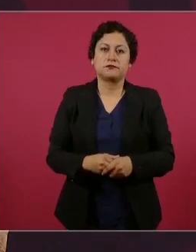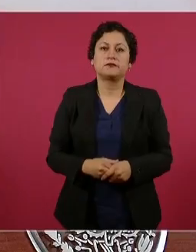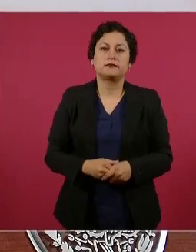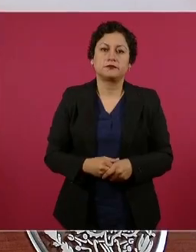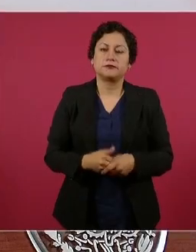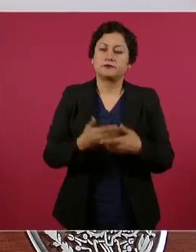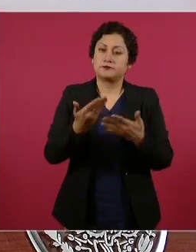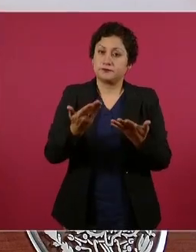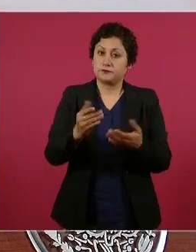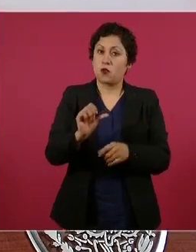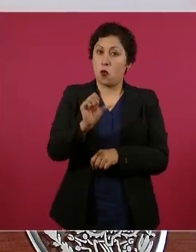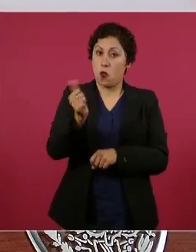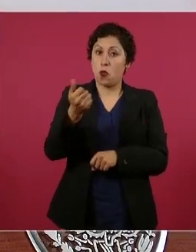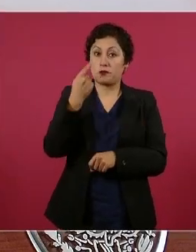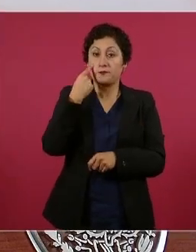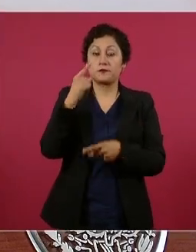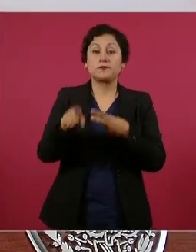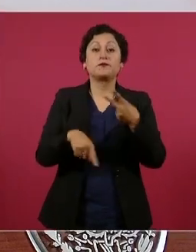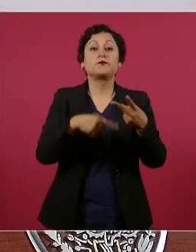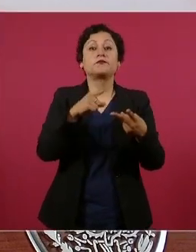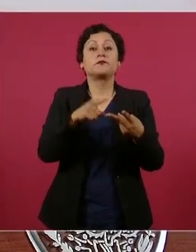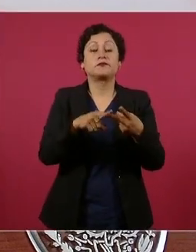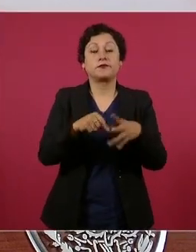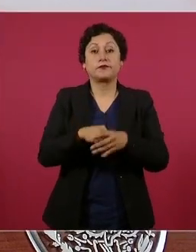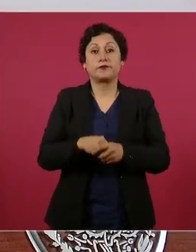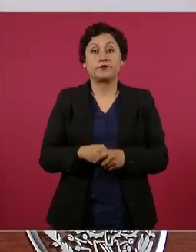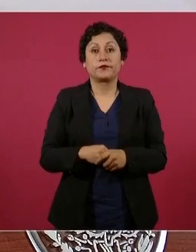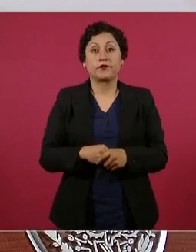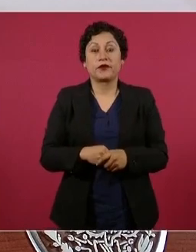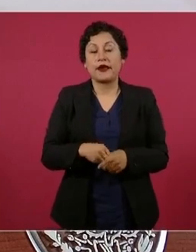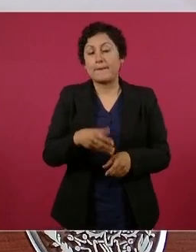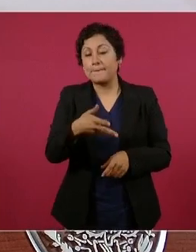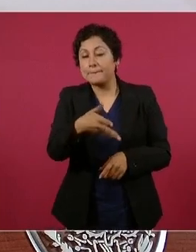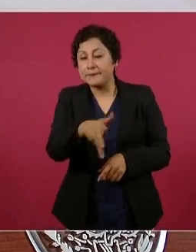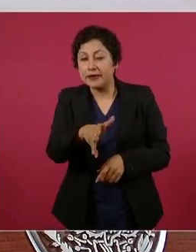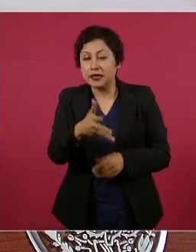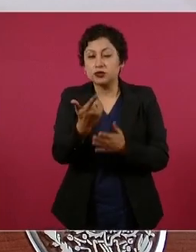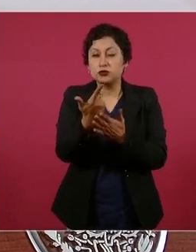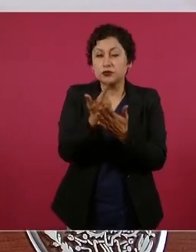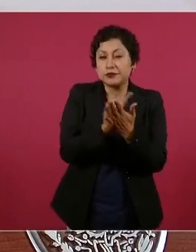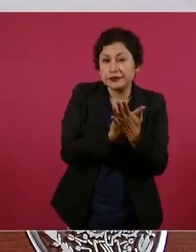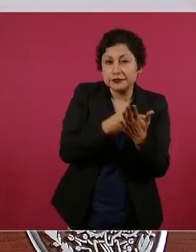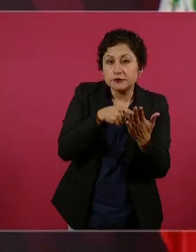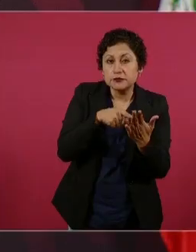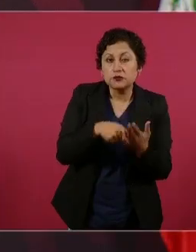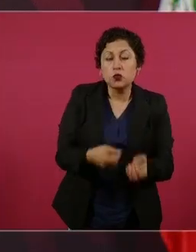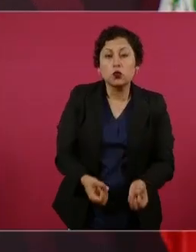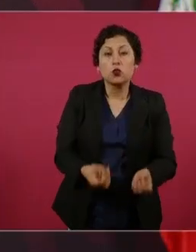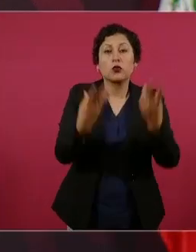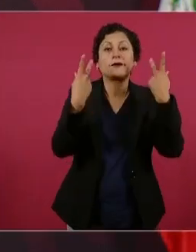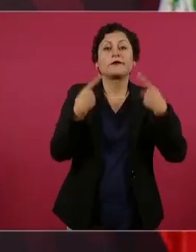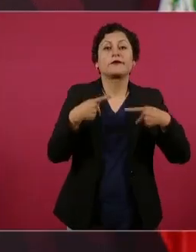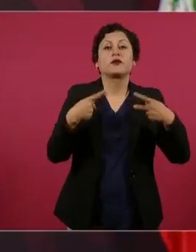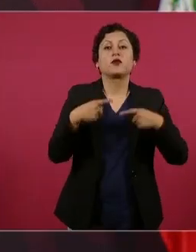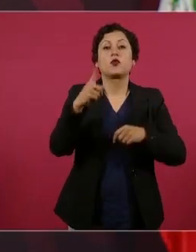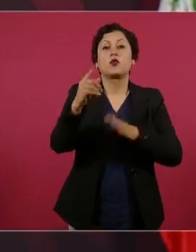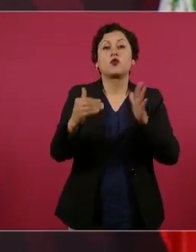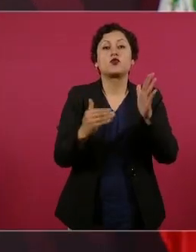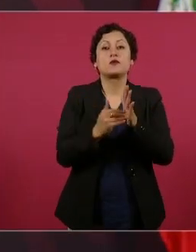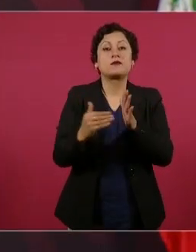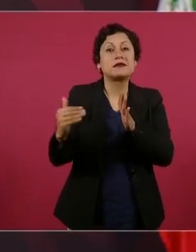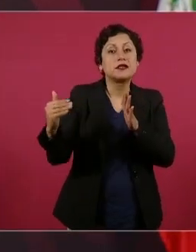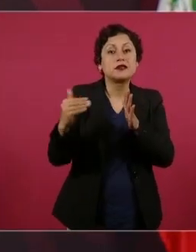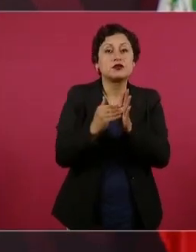También hemos logrado basificar a casi 1 millón de trabajadores de la